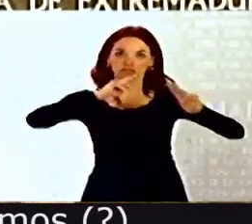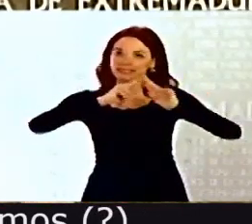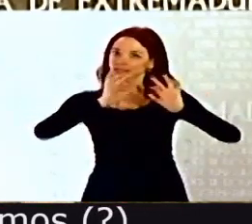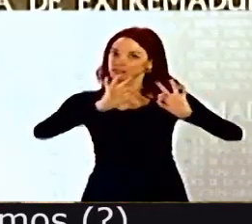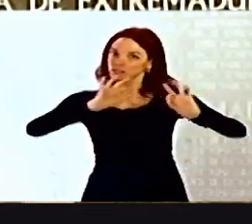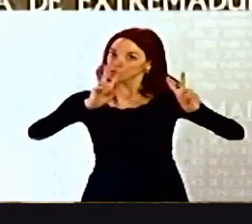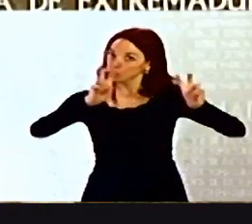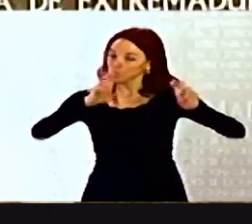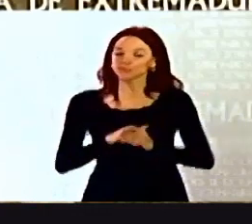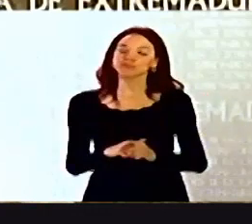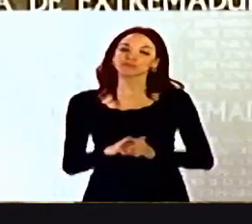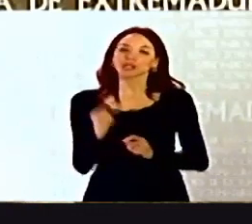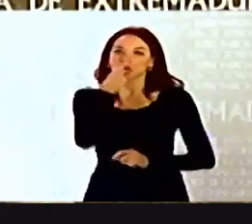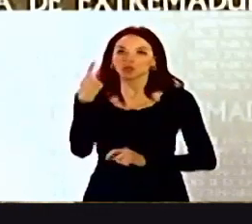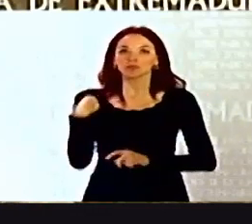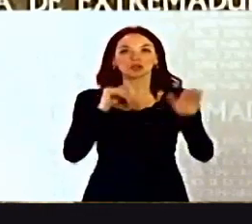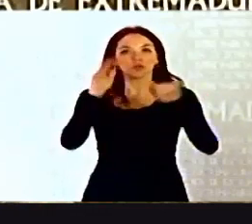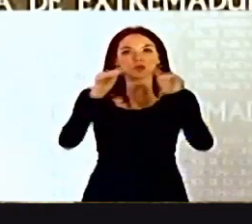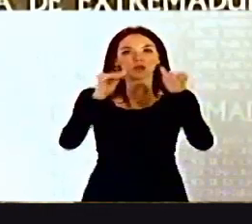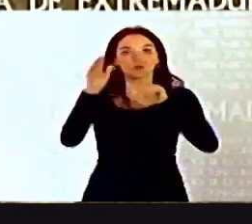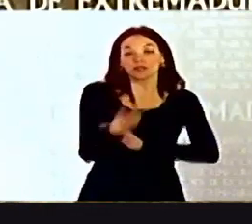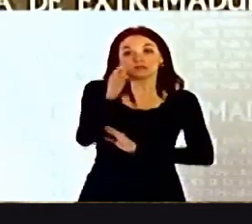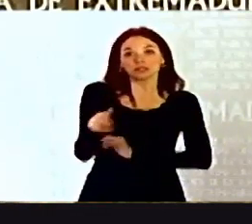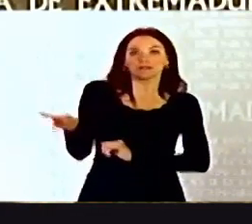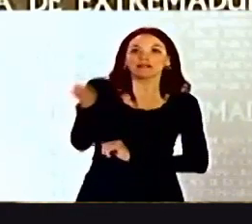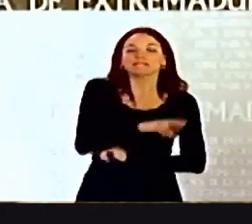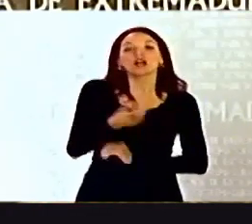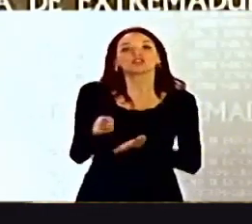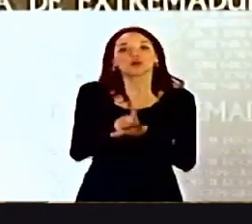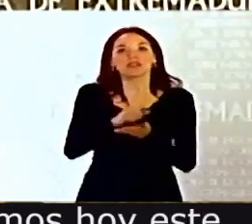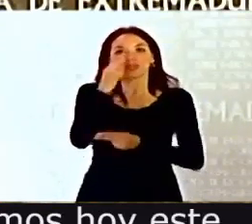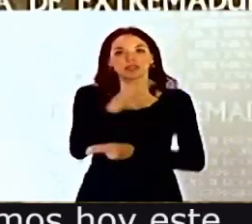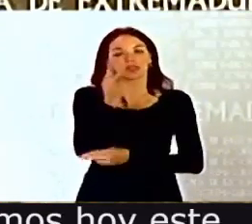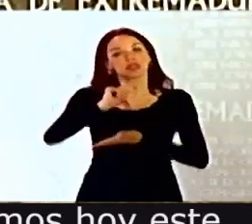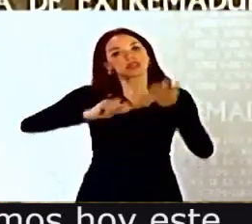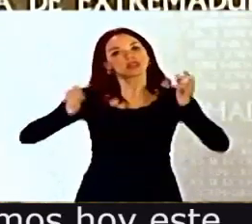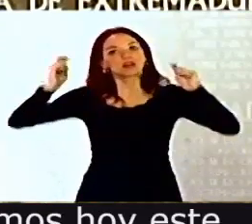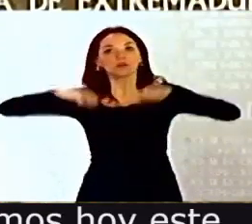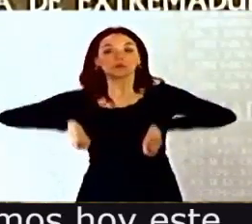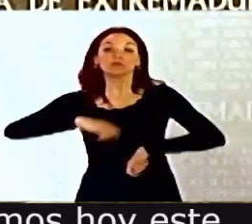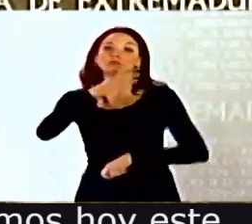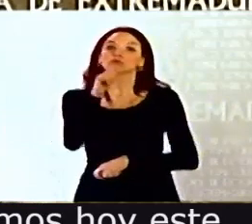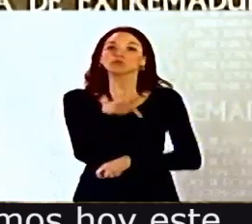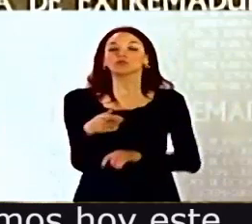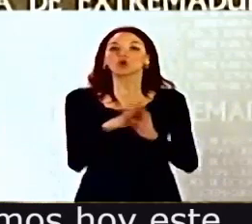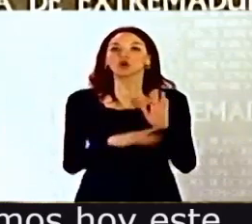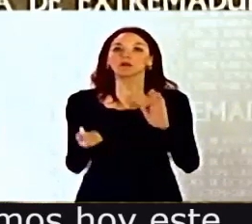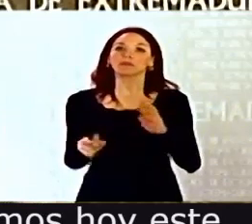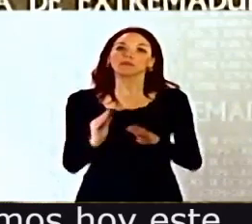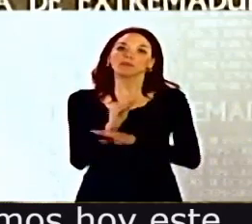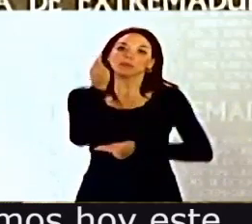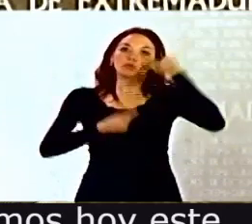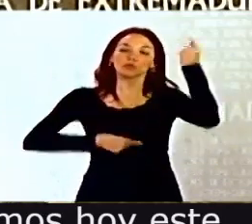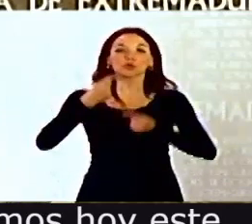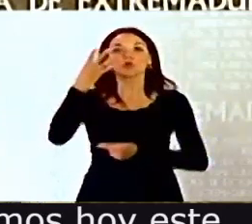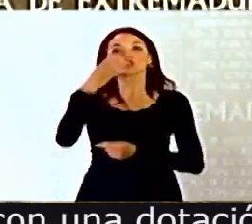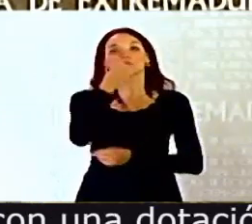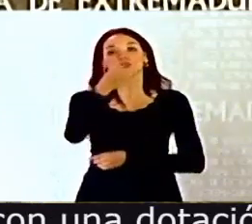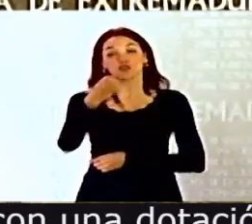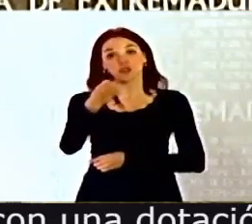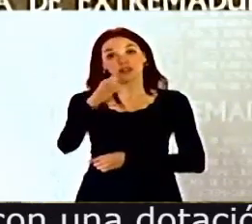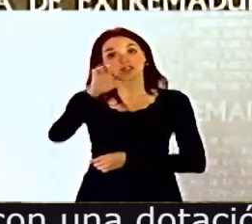convocatoria del año pasado, renovamos hoy este compromiso, convocando de nuevo este programa con una dotación presupuestaria de 4 millones de